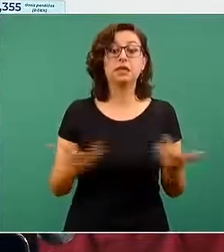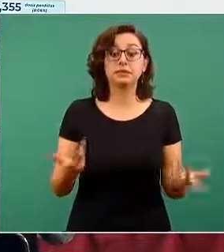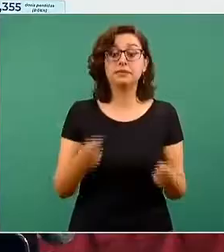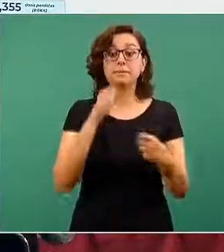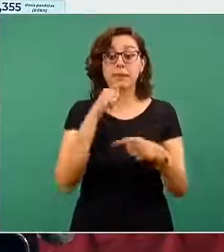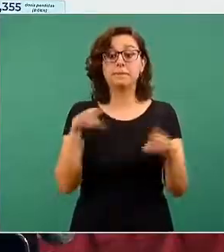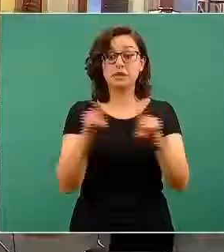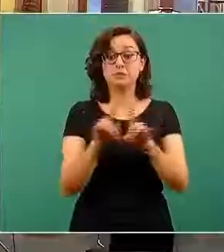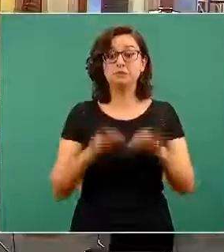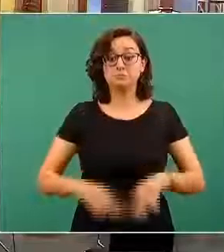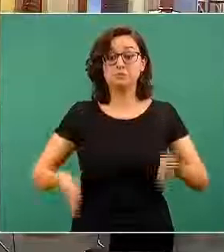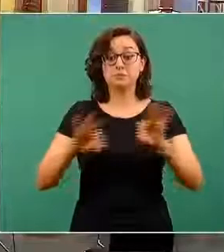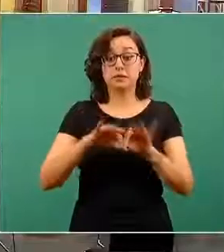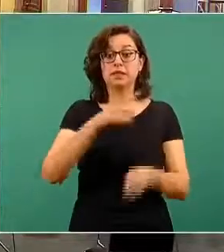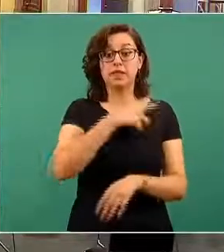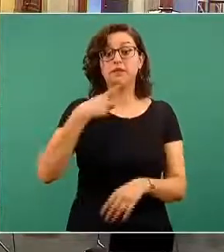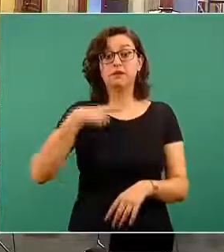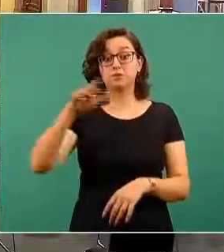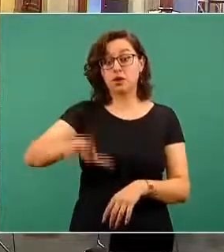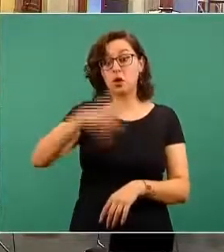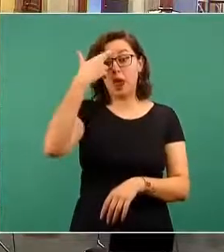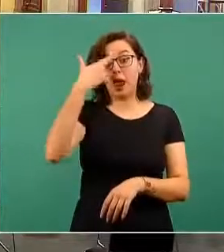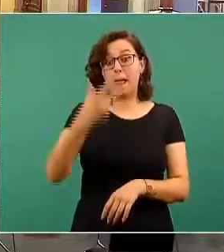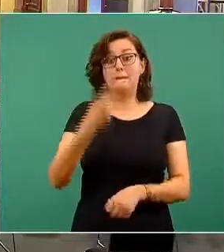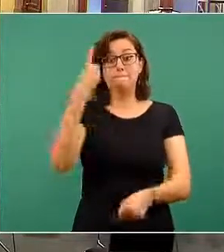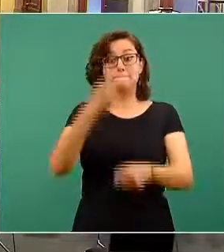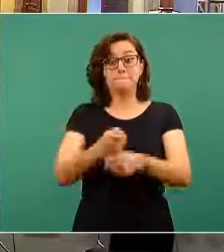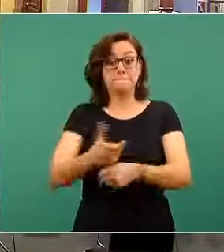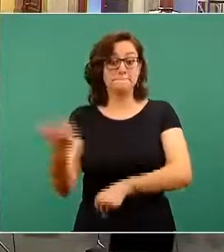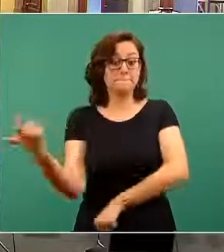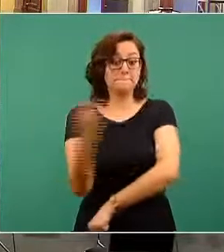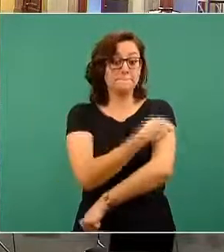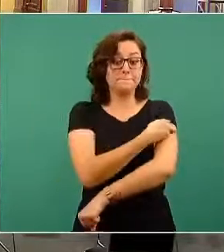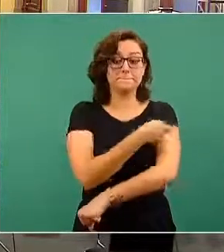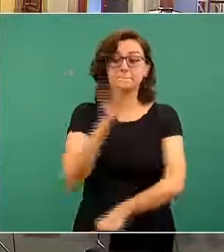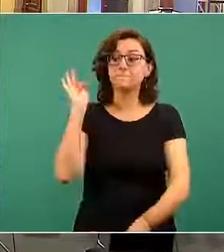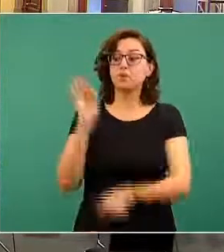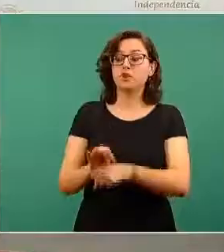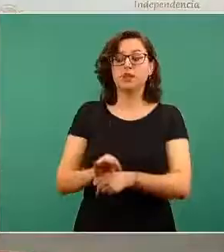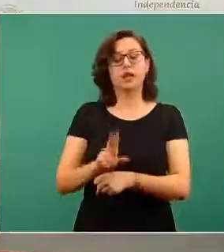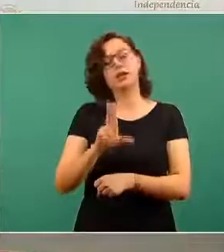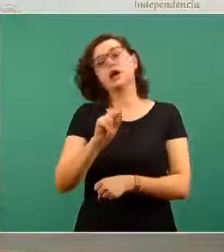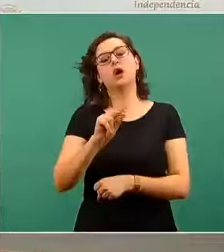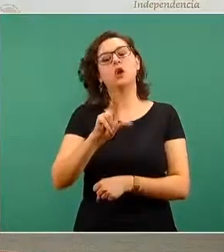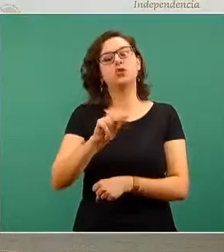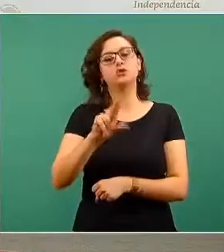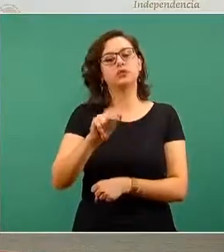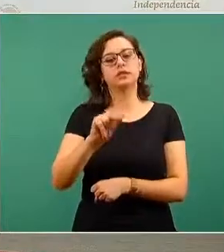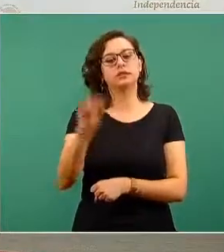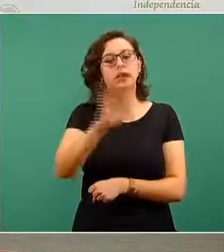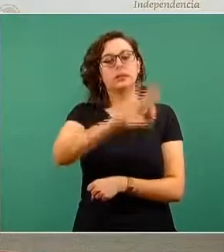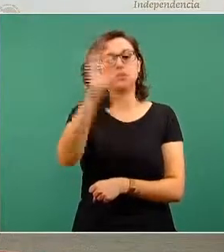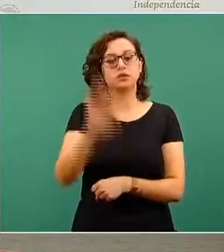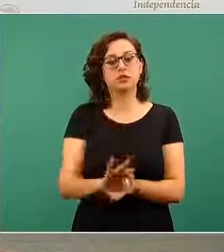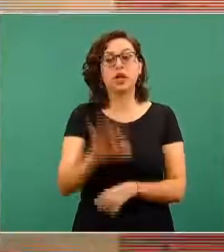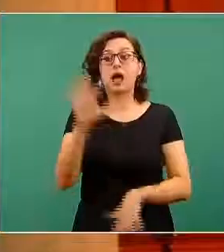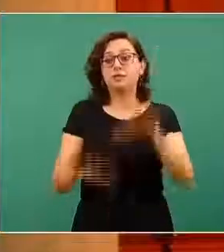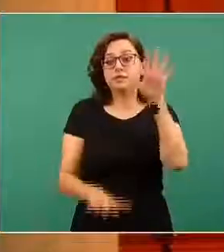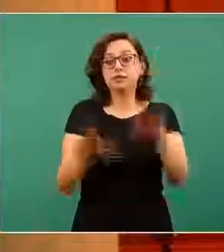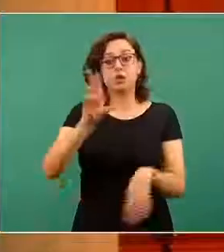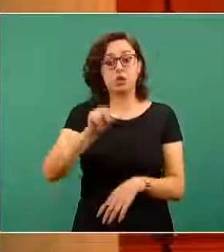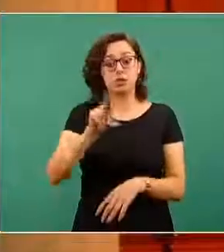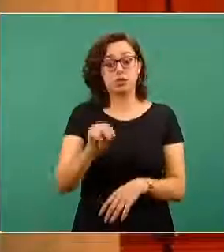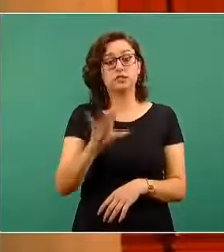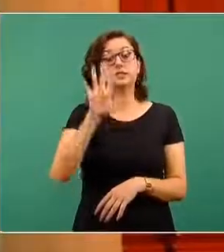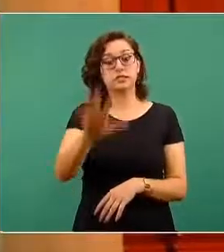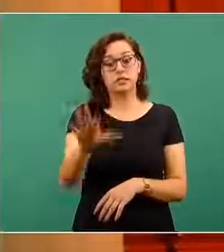con la primera dosis. Con la primera dosis ya se logra tener prácticamente el 80% o en algunos casos el